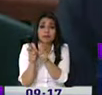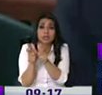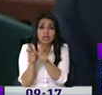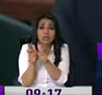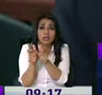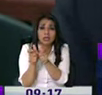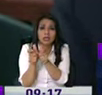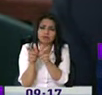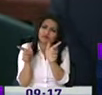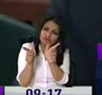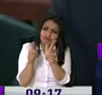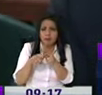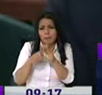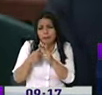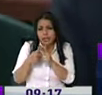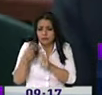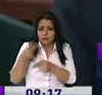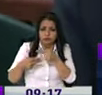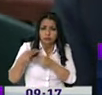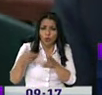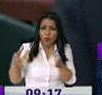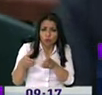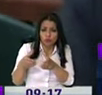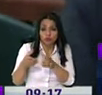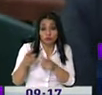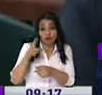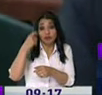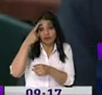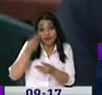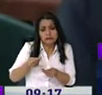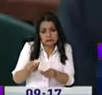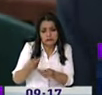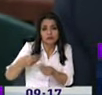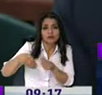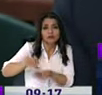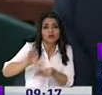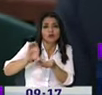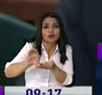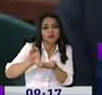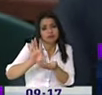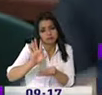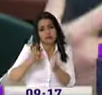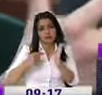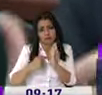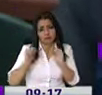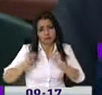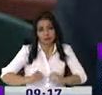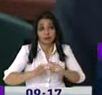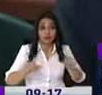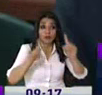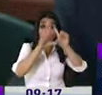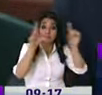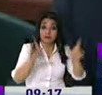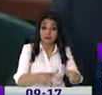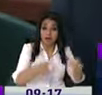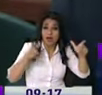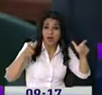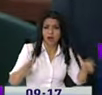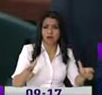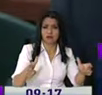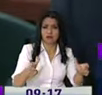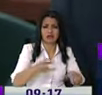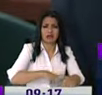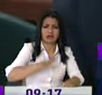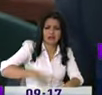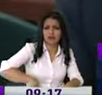todo a las pymes. ¿Podría el gobierno permitírseles la devolución de ese impuesto? Para las empresas grandes, que son muy